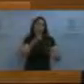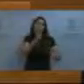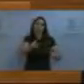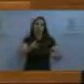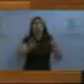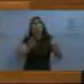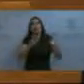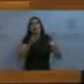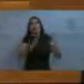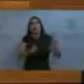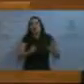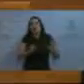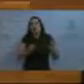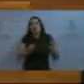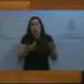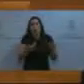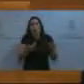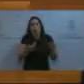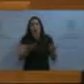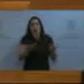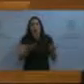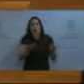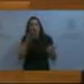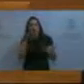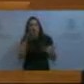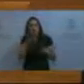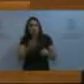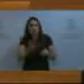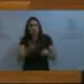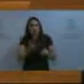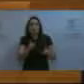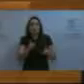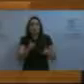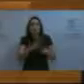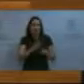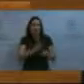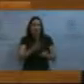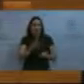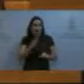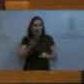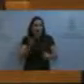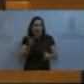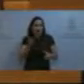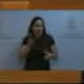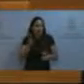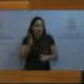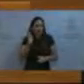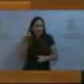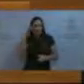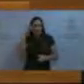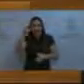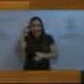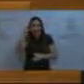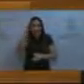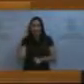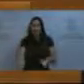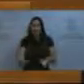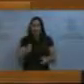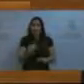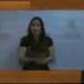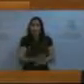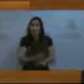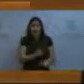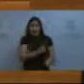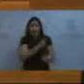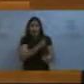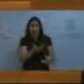me refiero a un insulto suez, sino al insulto a la inteligencia de la persona que le pregunta. sencillamente, ¿cómo le pregunta? Lo veíamos antes en la